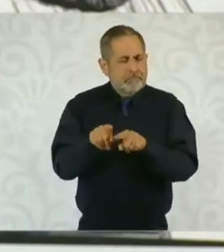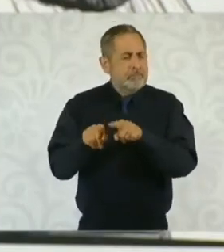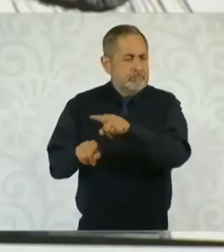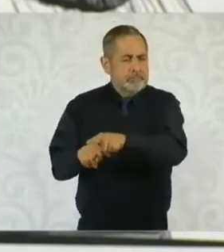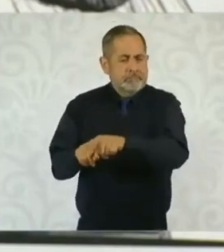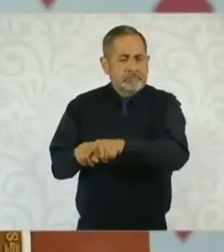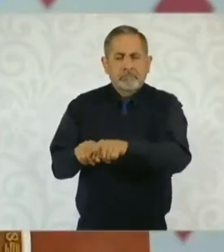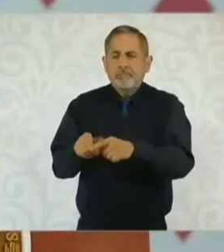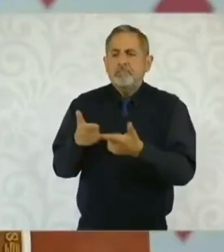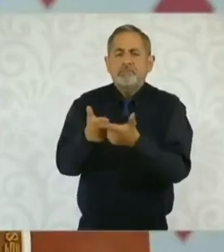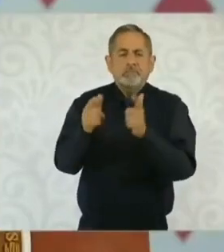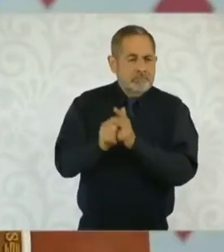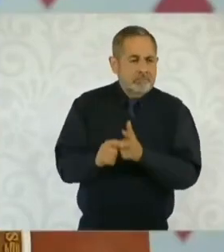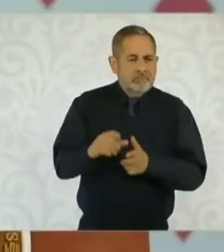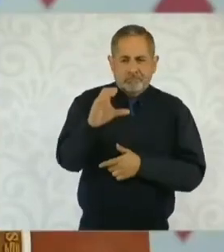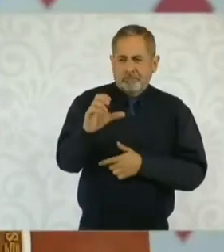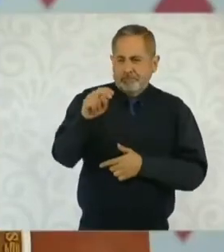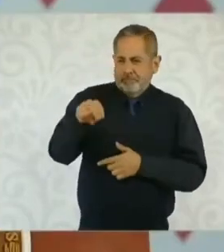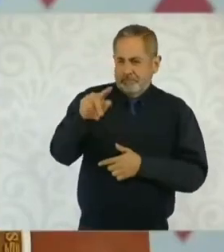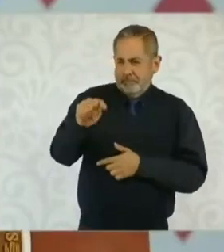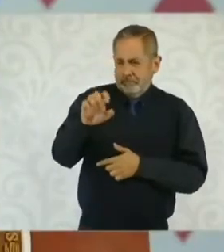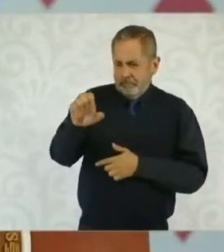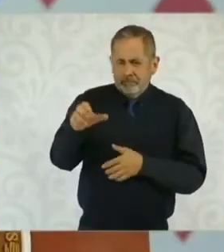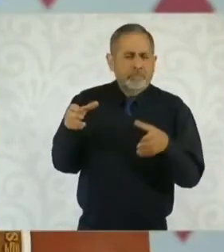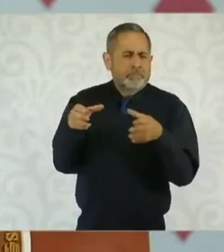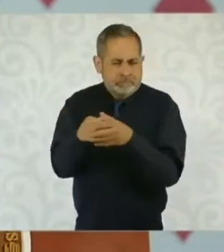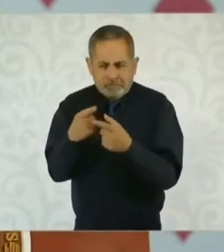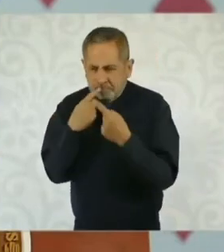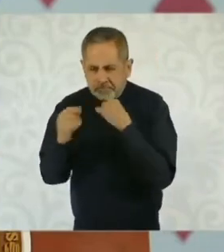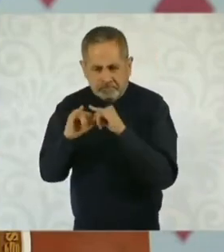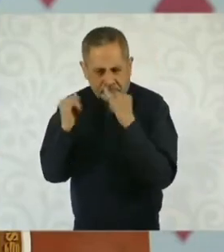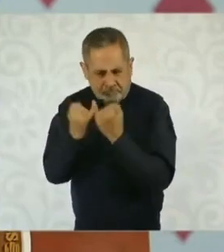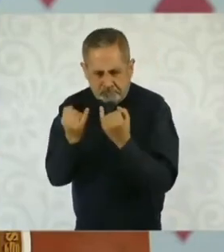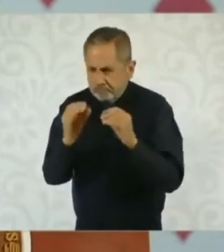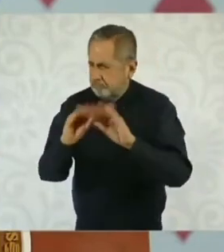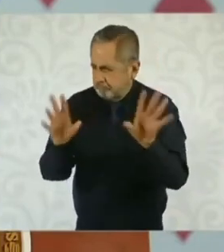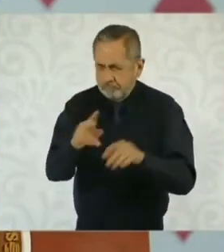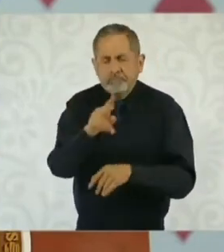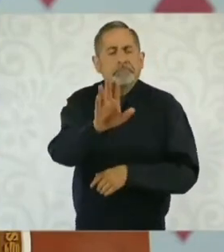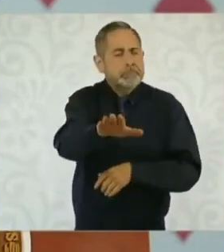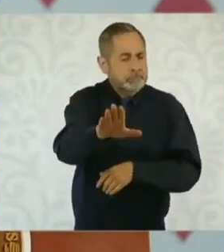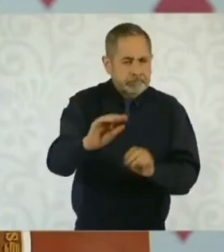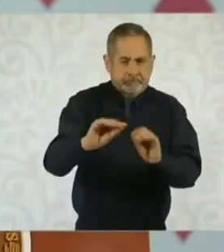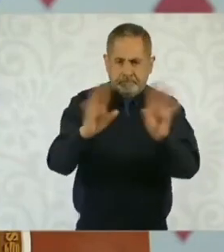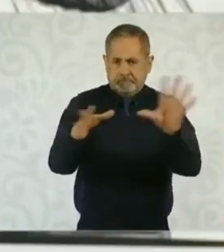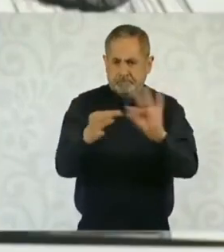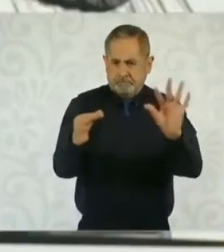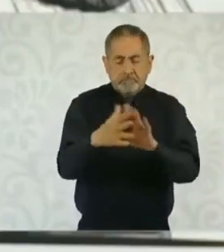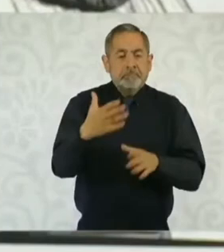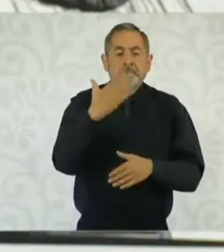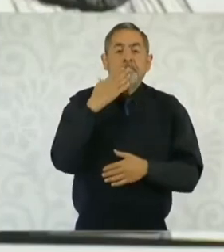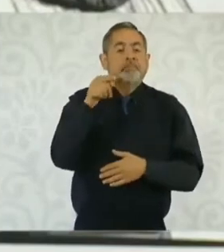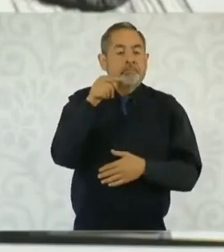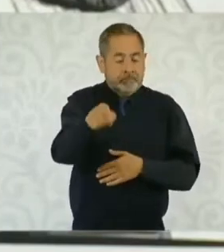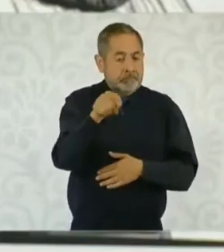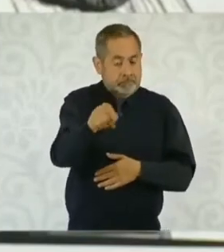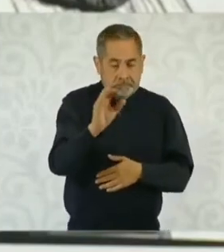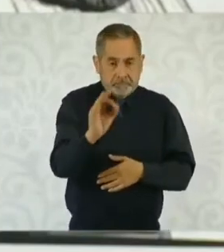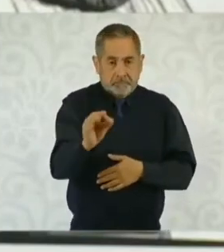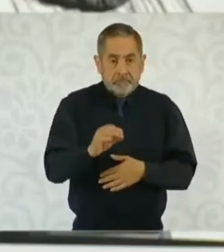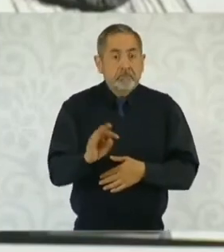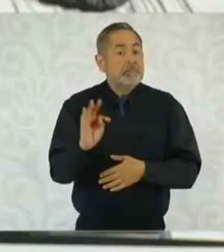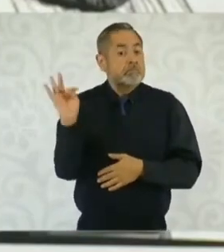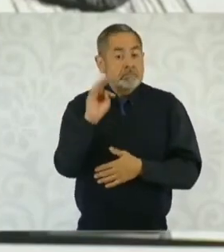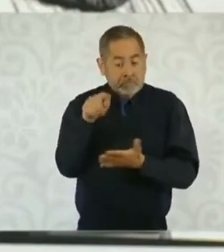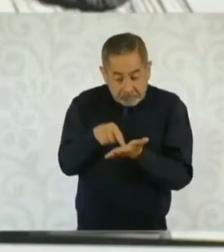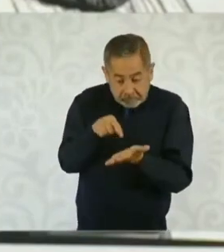yo me he reunido 2 veces ya con ellos. A ver, es importante aclararlo y además que si se tiene que